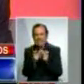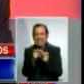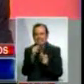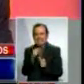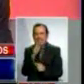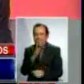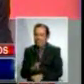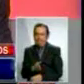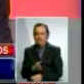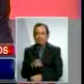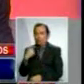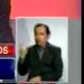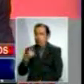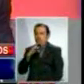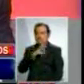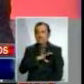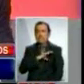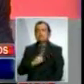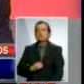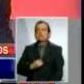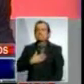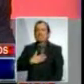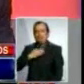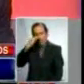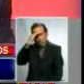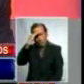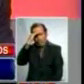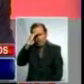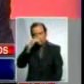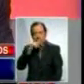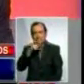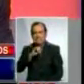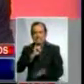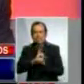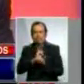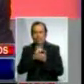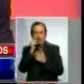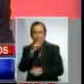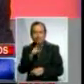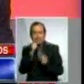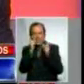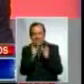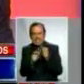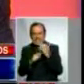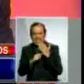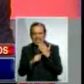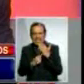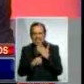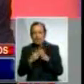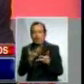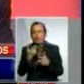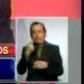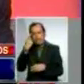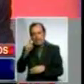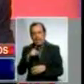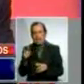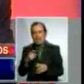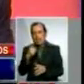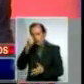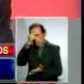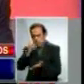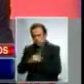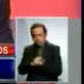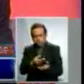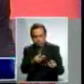para que los chilenos efectivas sientan confianza en esta institucionalidad técnica para que presenten sus reclamos